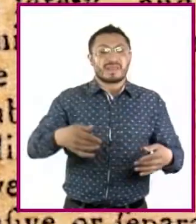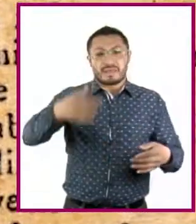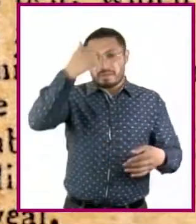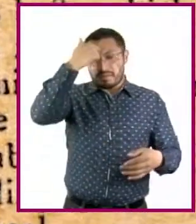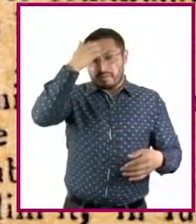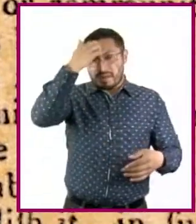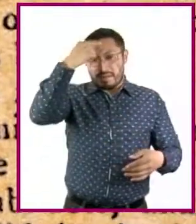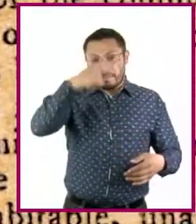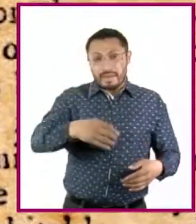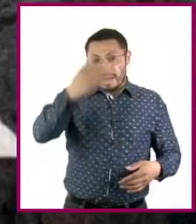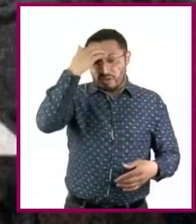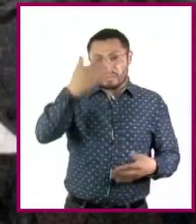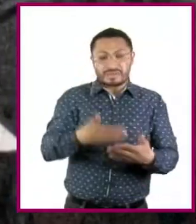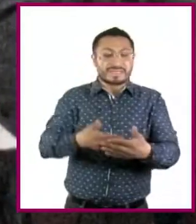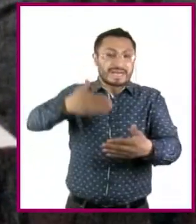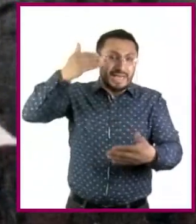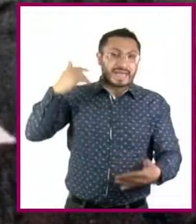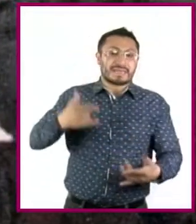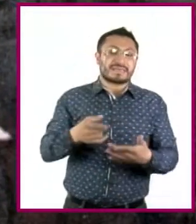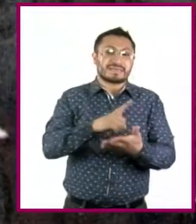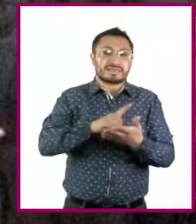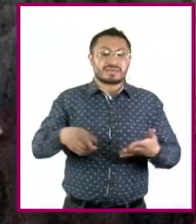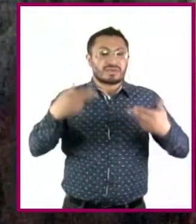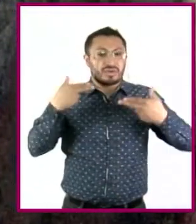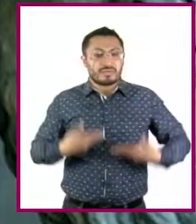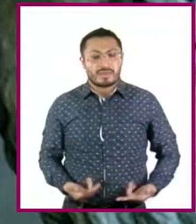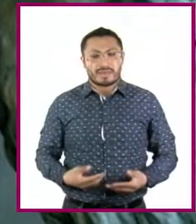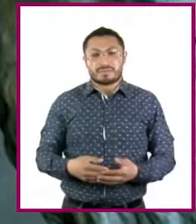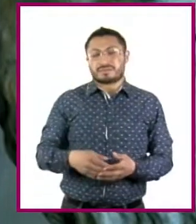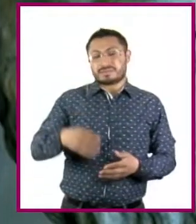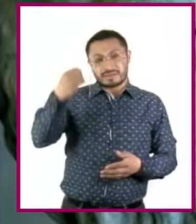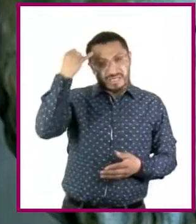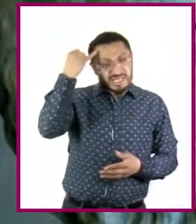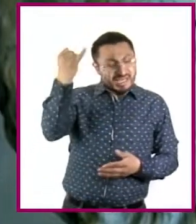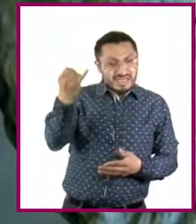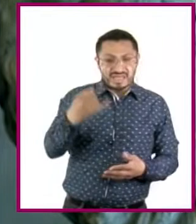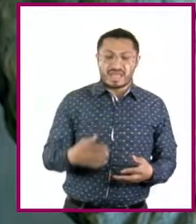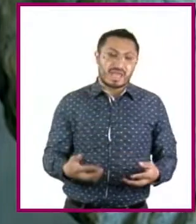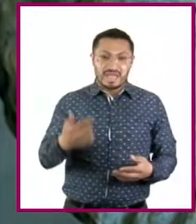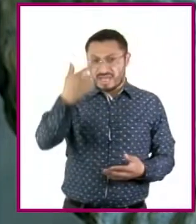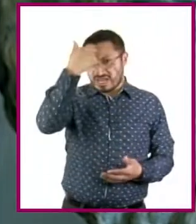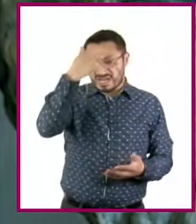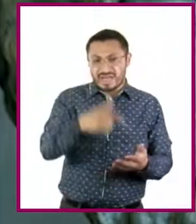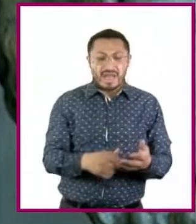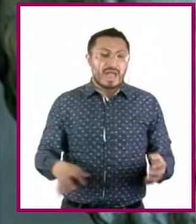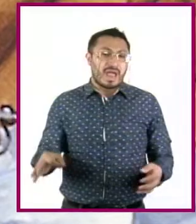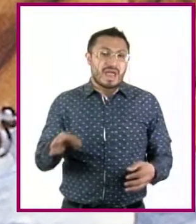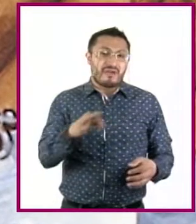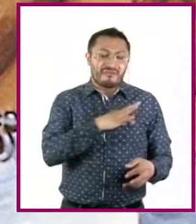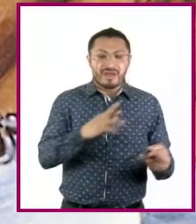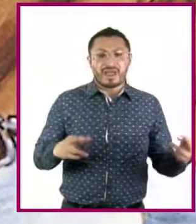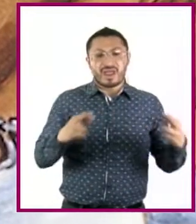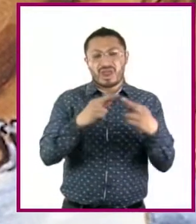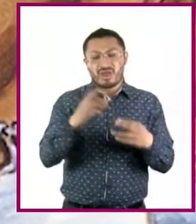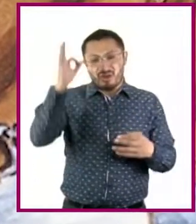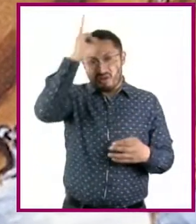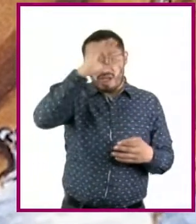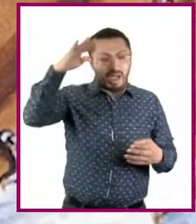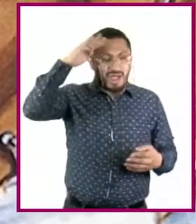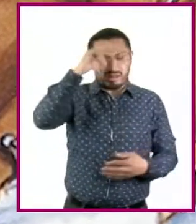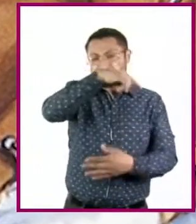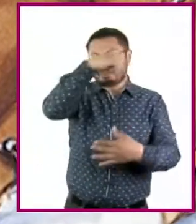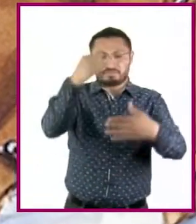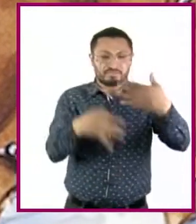los derechos humanos. En cuanto a ideología, corrientes de pensamiento o filosofía, la antigüedad